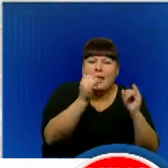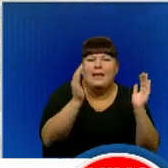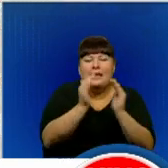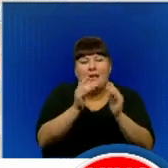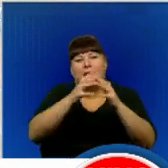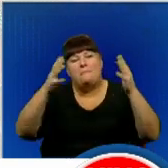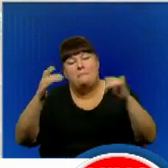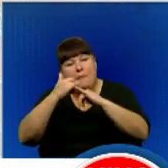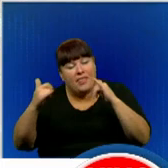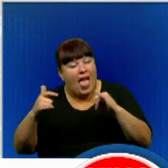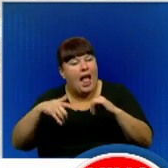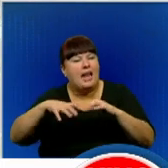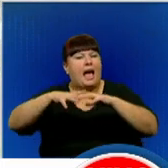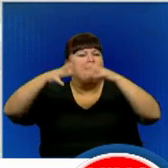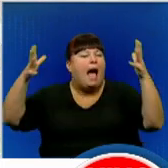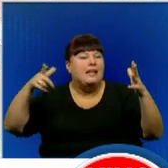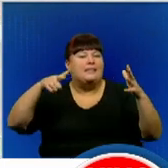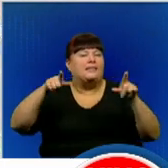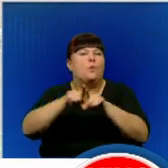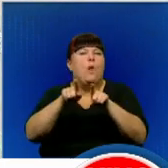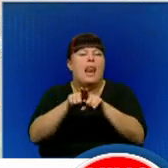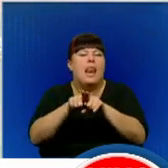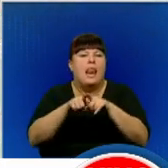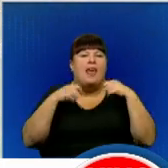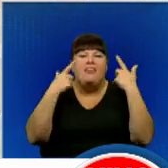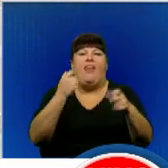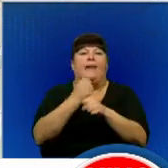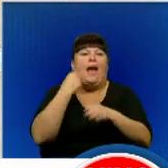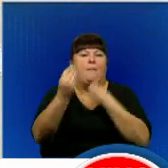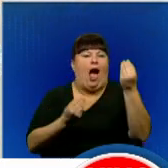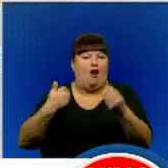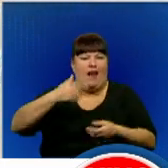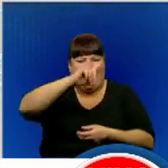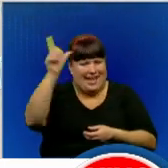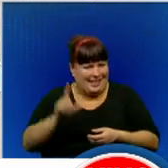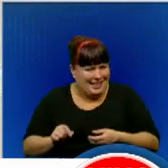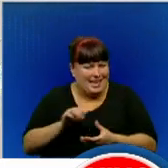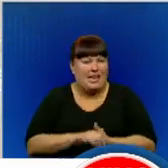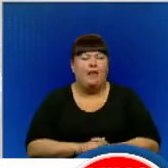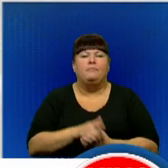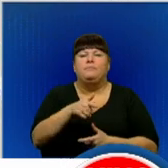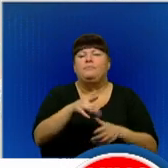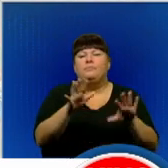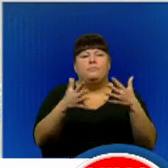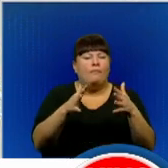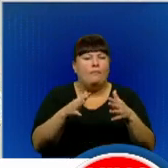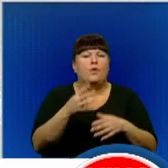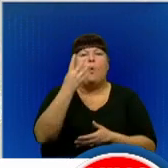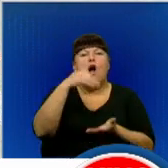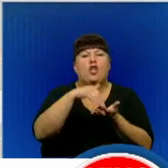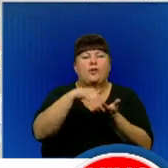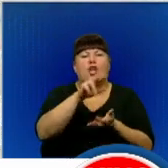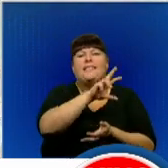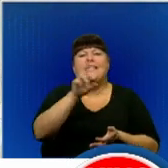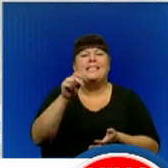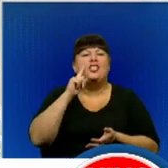y pymes son las grandes generadoras de empleo del país éstas cuentan aproximadamente con 4 millones